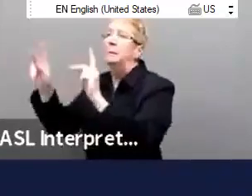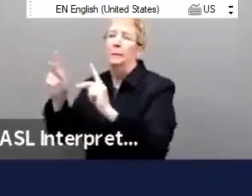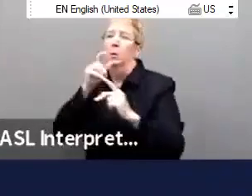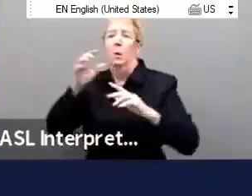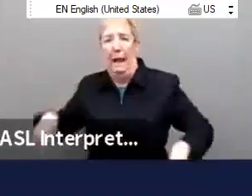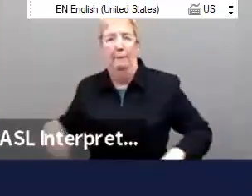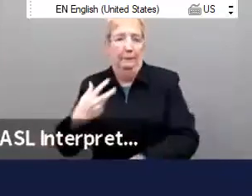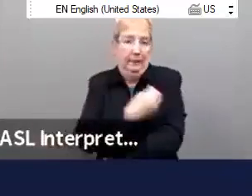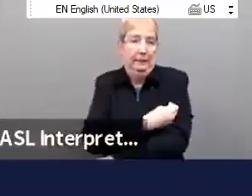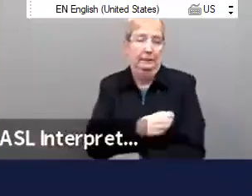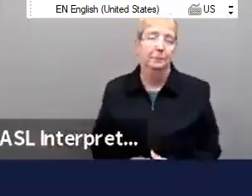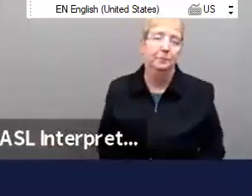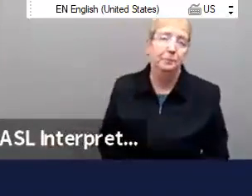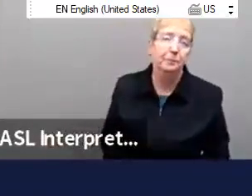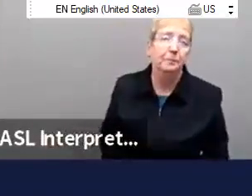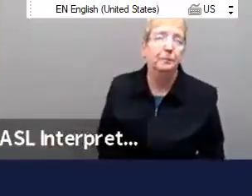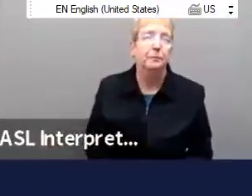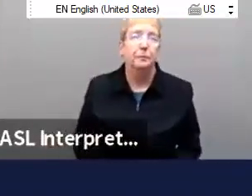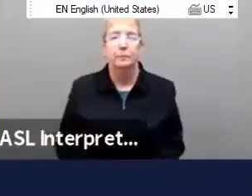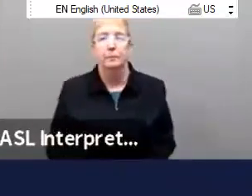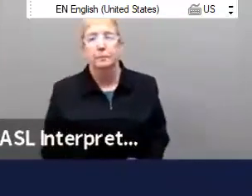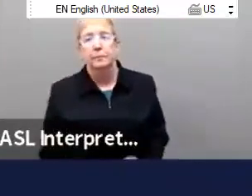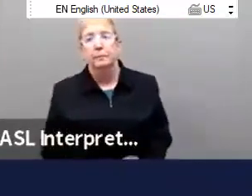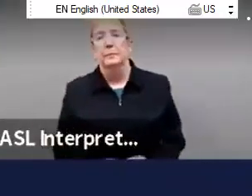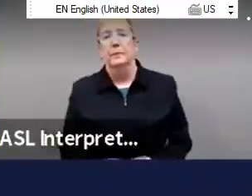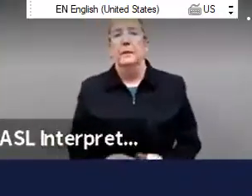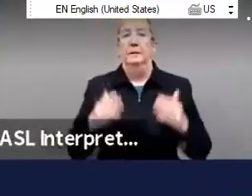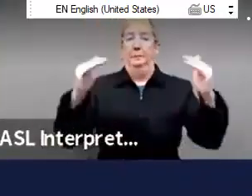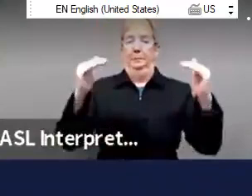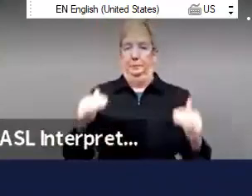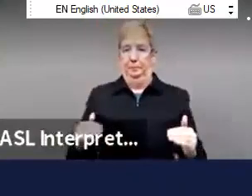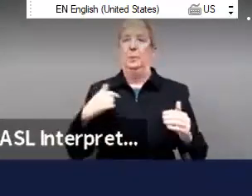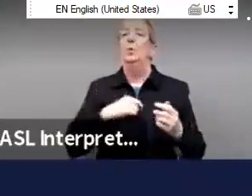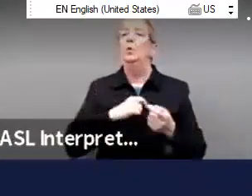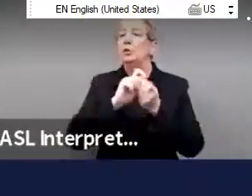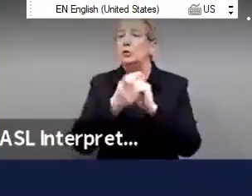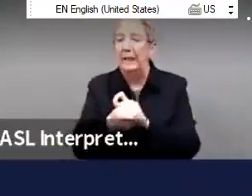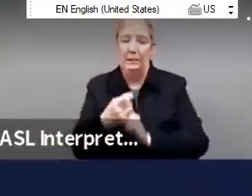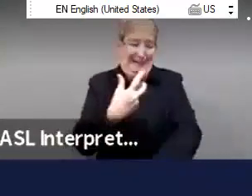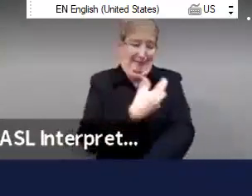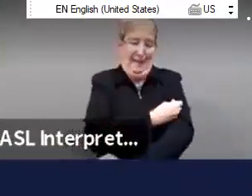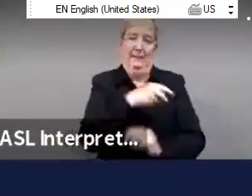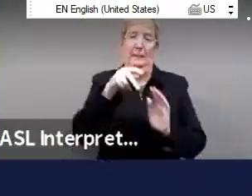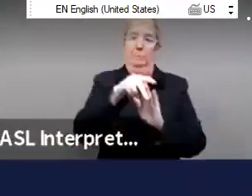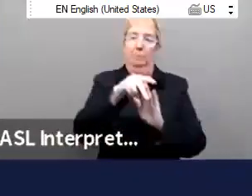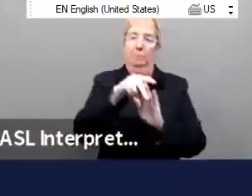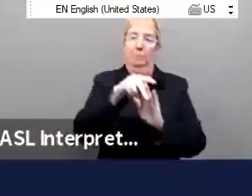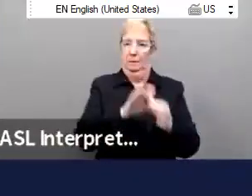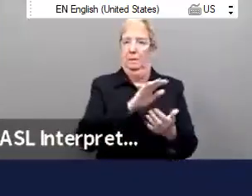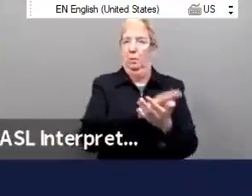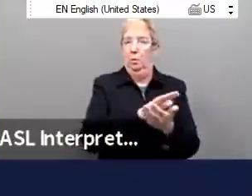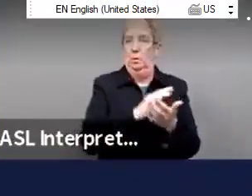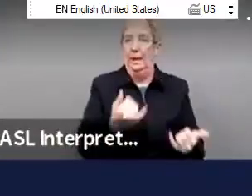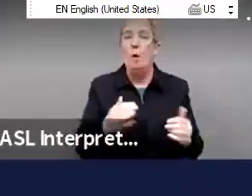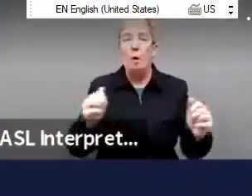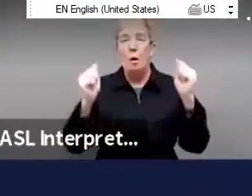aumentar el éxito de las vacunas en este estado. y seguir vacunando a todos los nuevos mexicanos